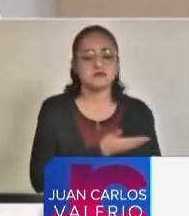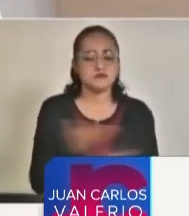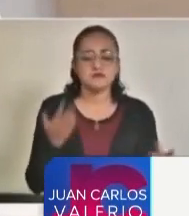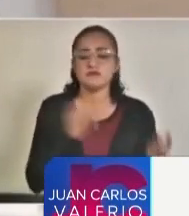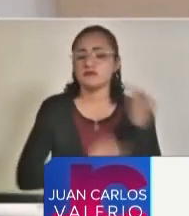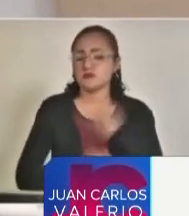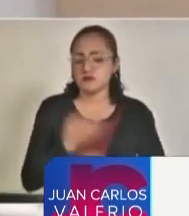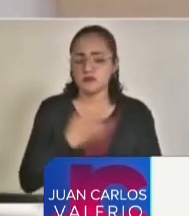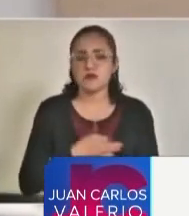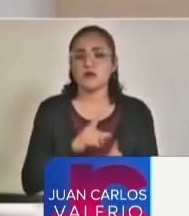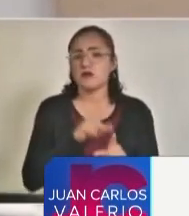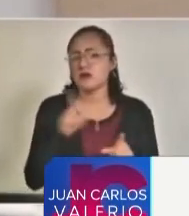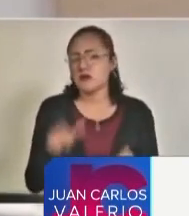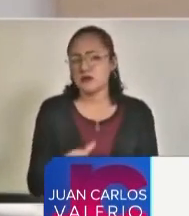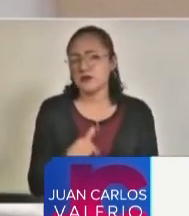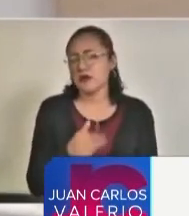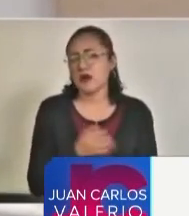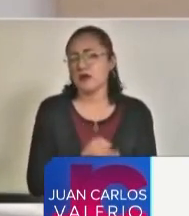expresión, todo.